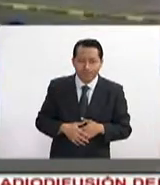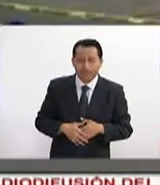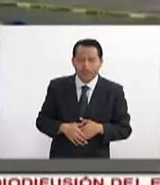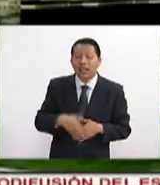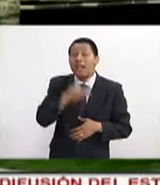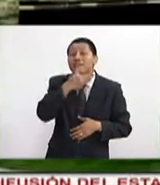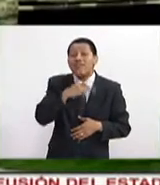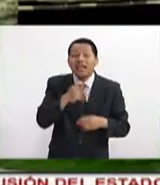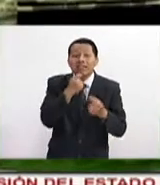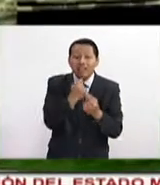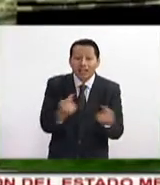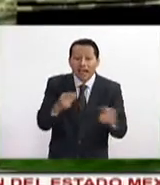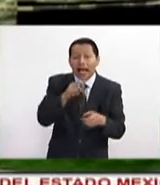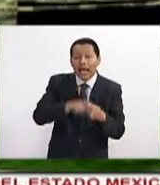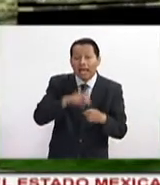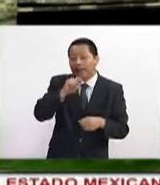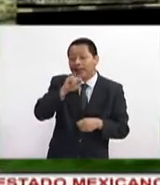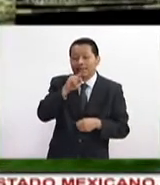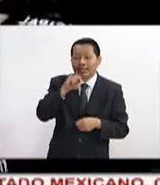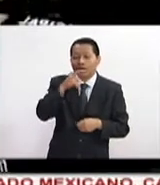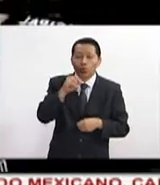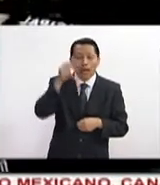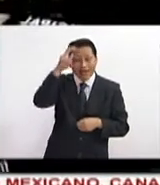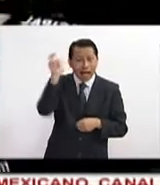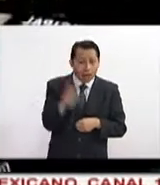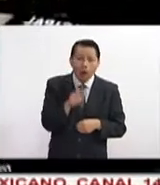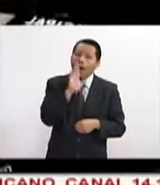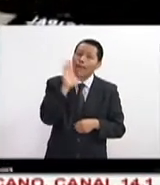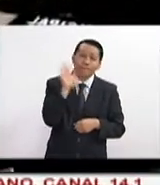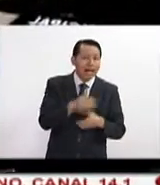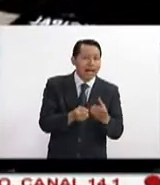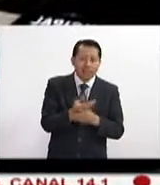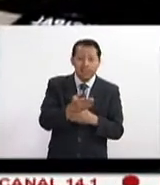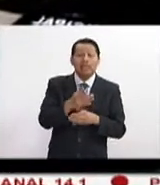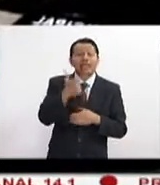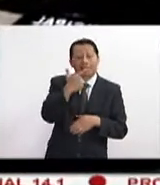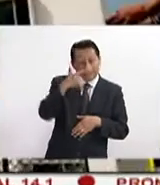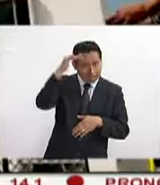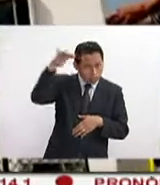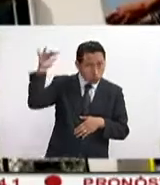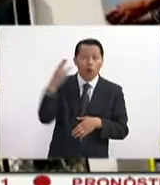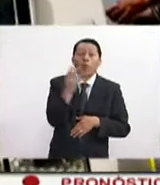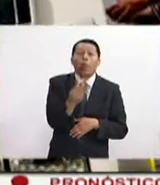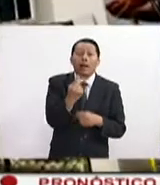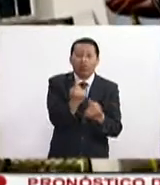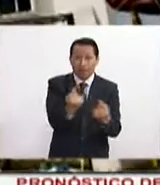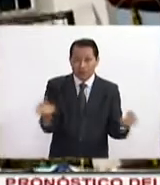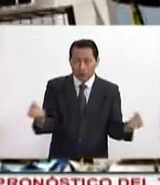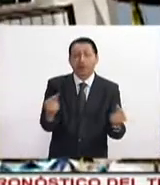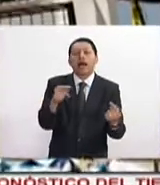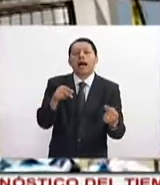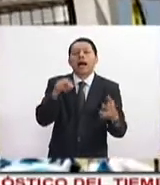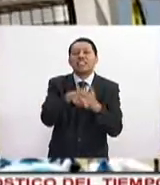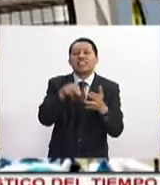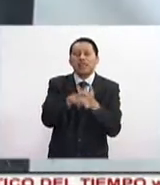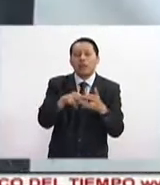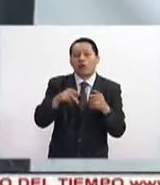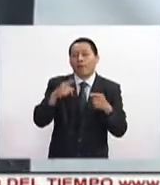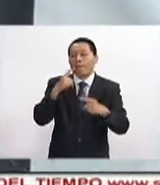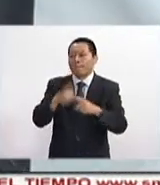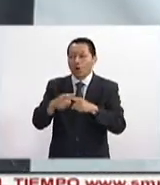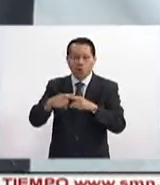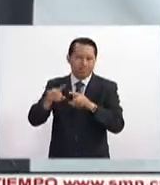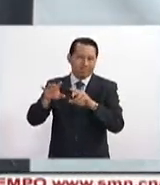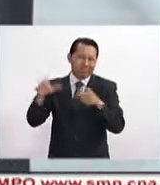Una fiesta infantil en Tizayuca, Hidalgo, terminó en tragedia. 7 adultos y 4 menores fueron asesinados por un comando armado.